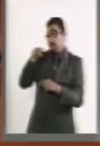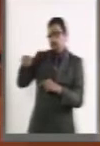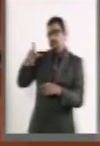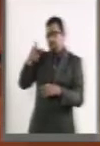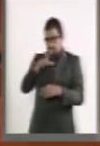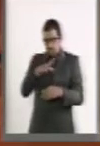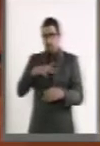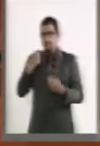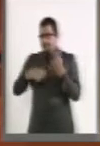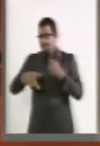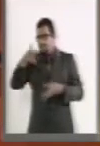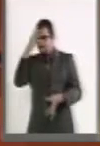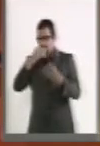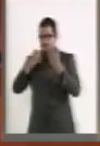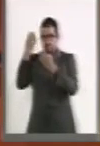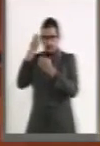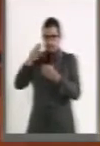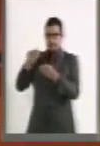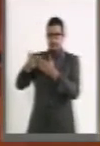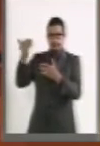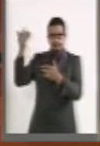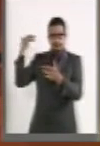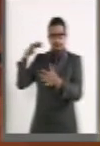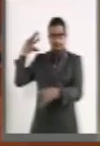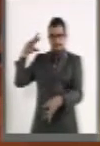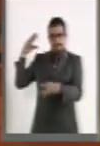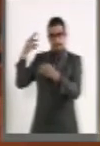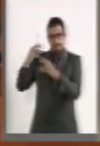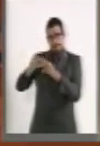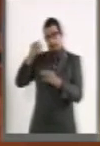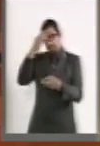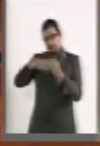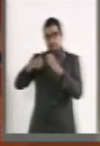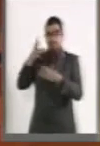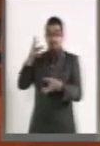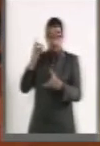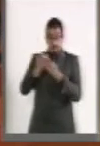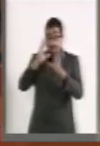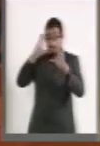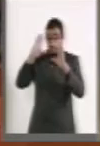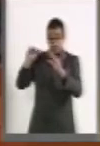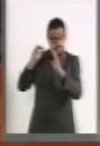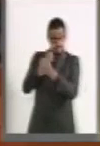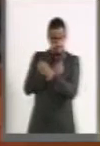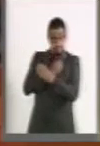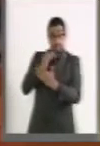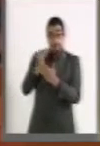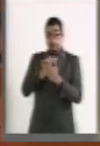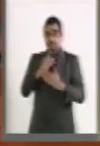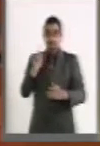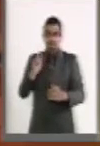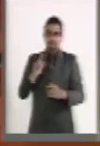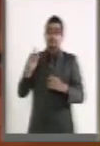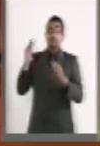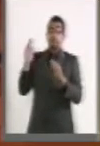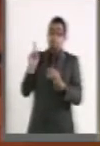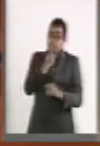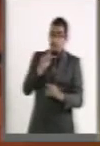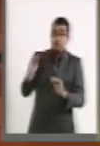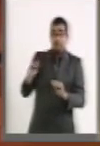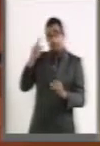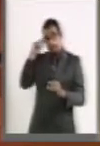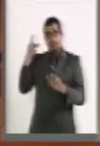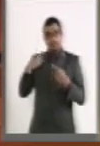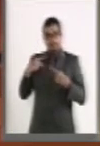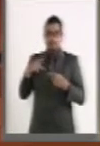aprendizaje de sus experiencias previas y no son educandos menos activos o menos motivados para que la